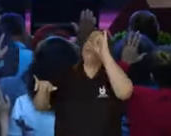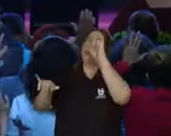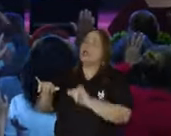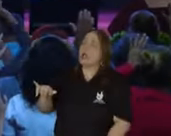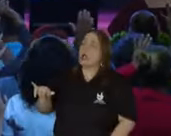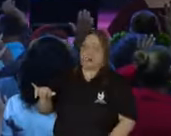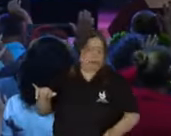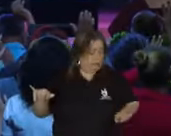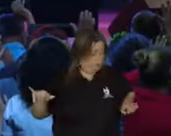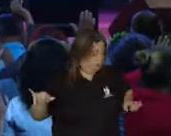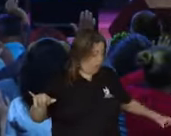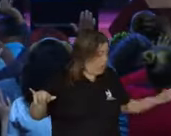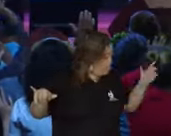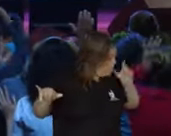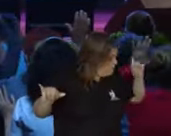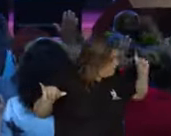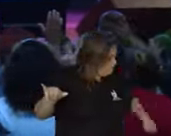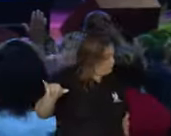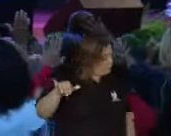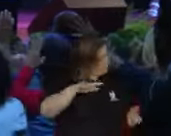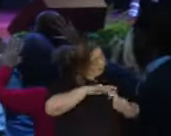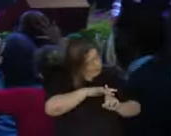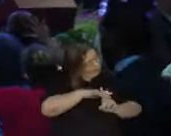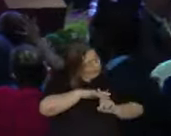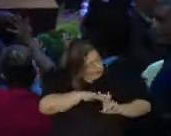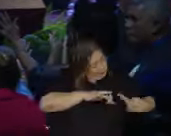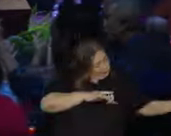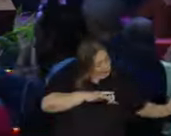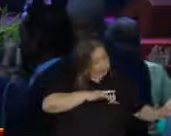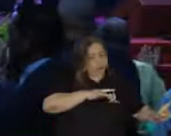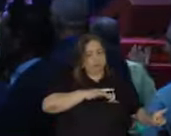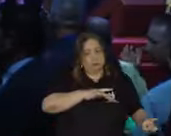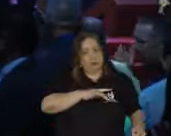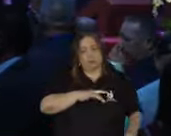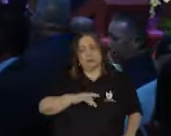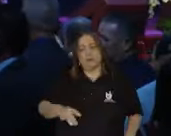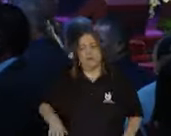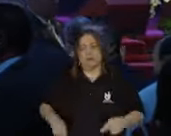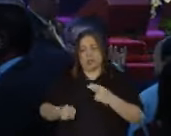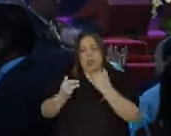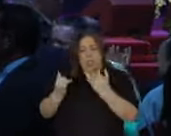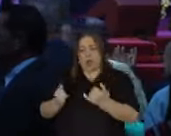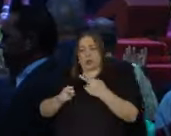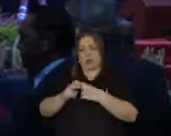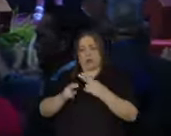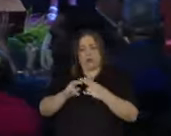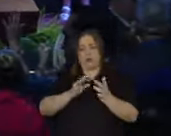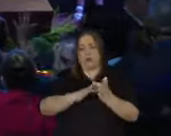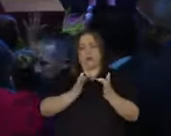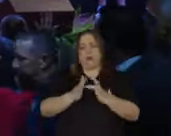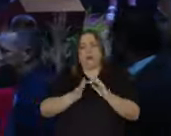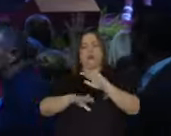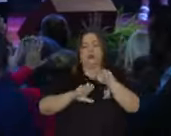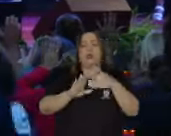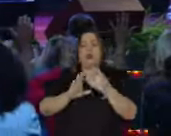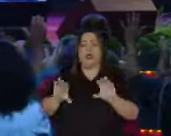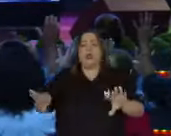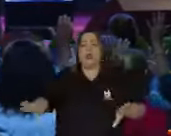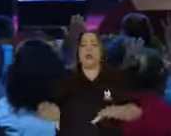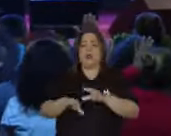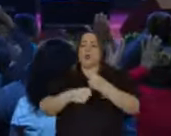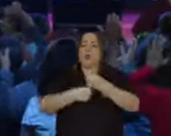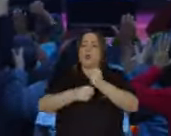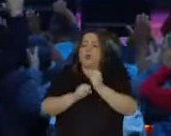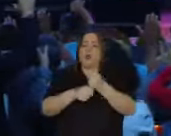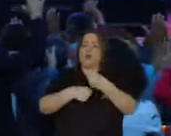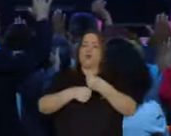huye, huye, huye. Ahora, ahora, en el nombre de Jesús. Toda obra. Toda obra